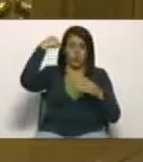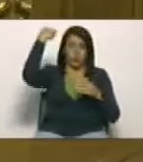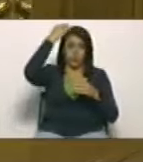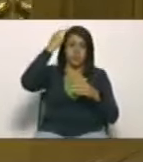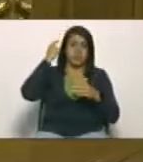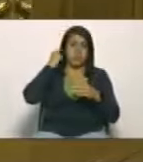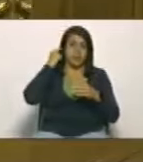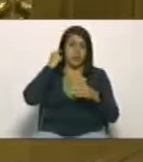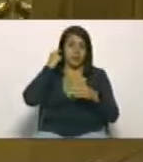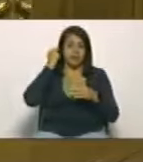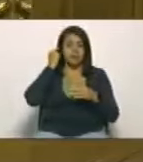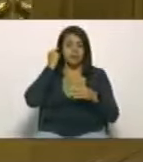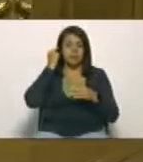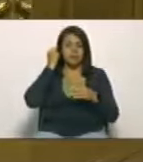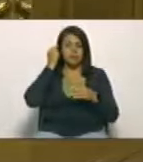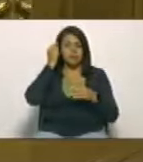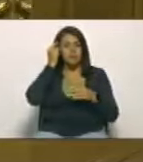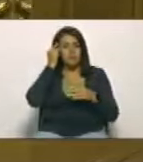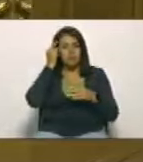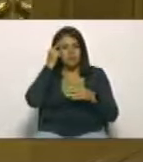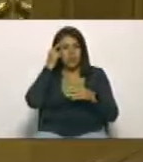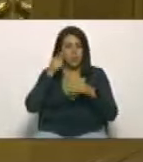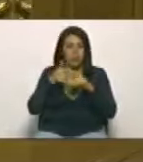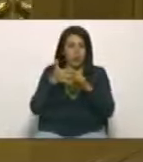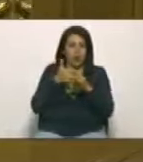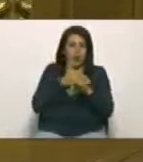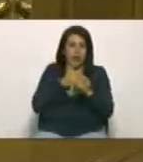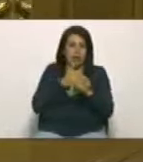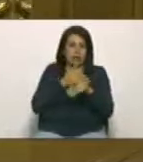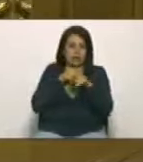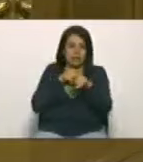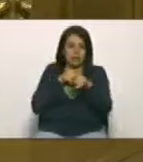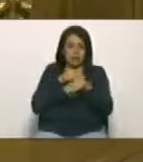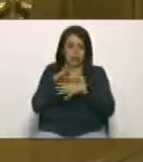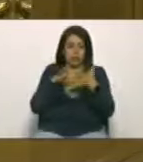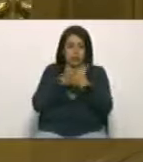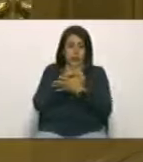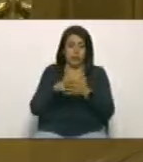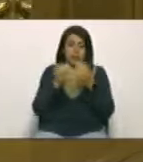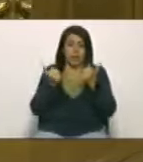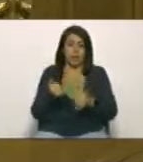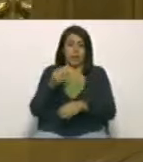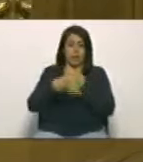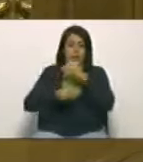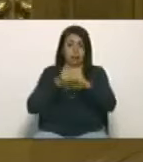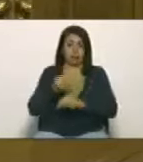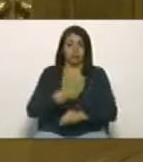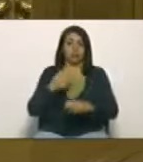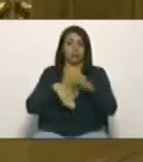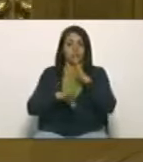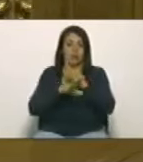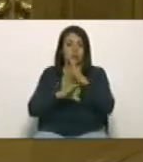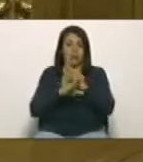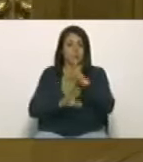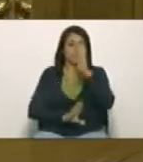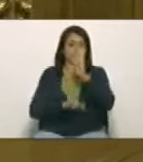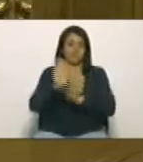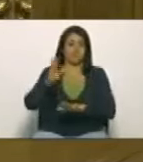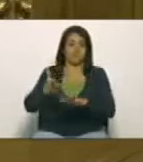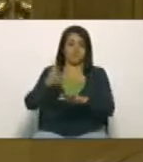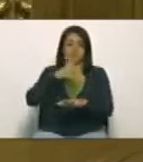sabemos, de sectores musulmanes ante tal agresión, ha obligado a que aumente y